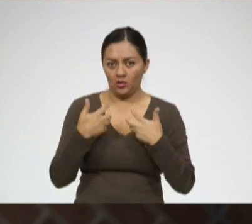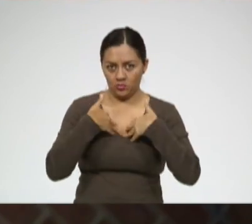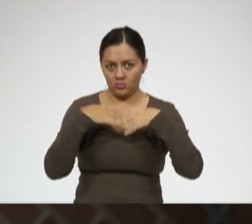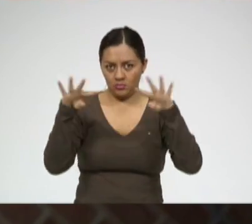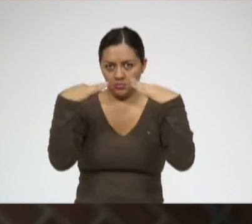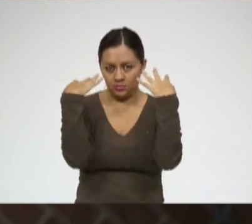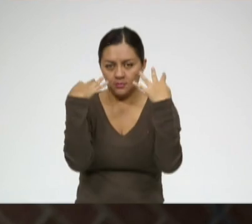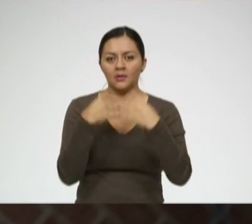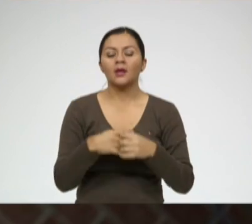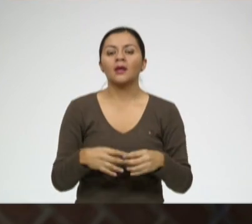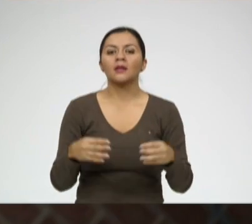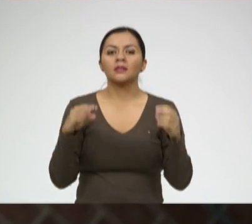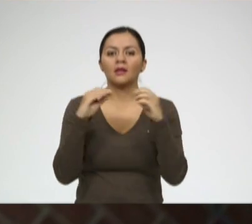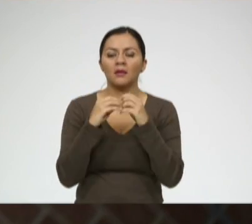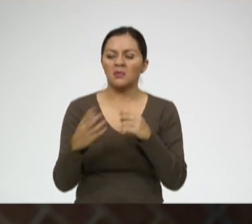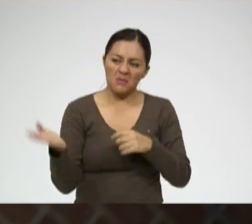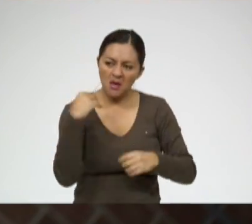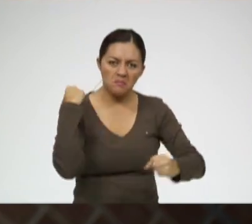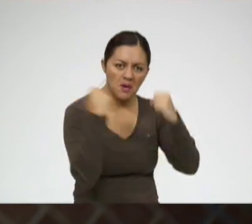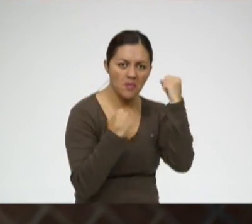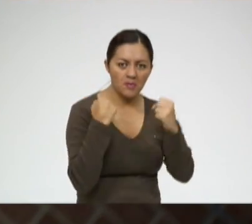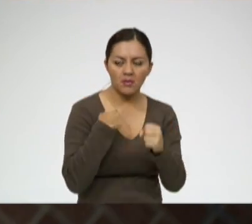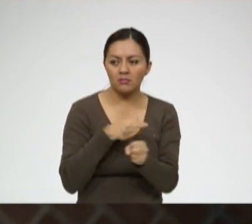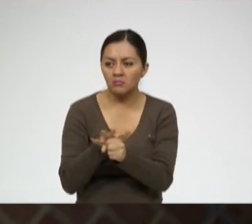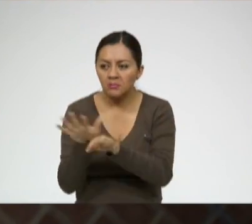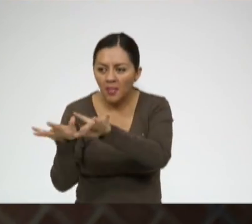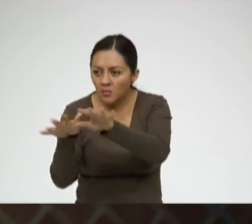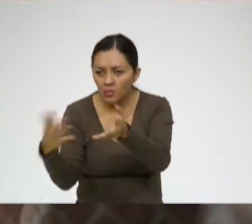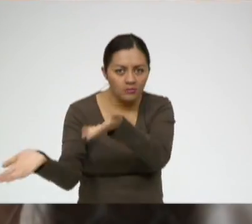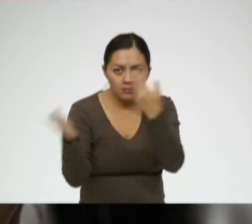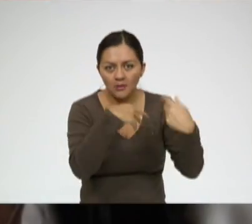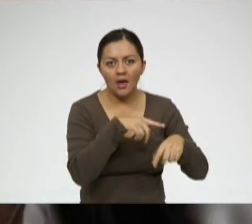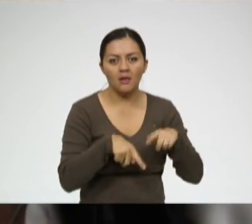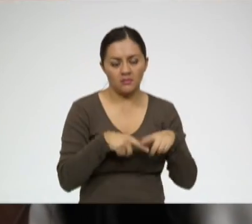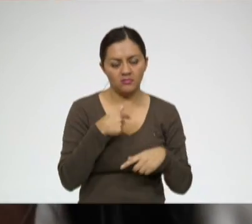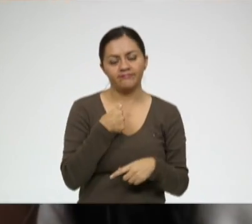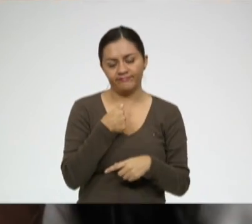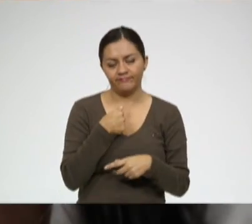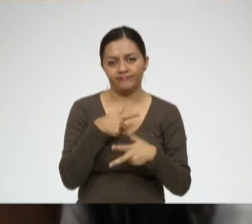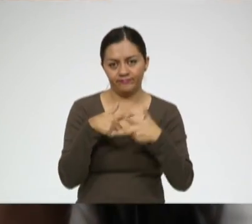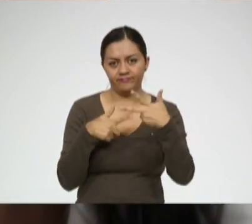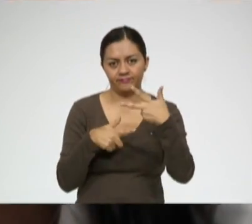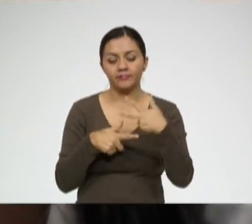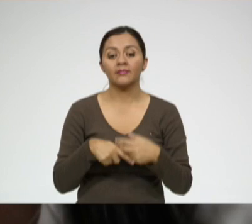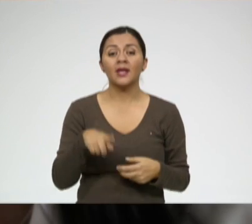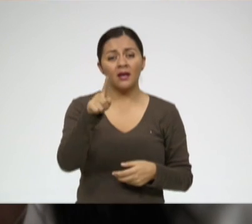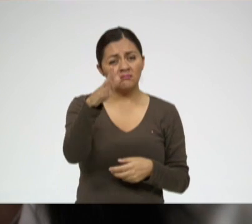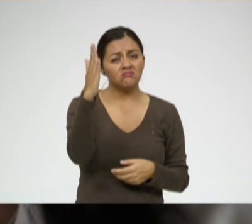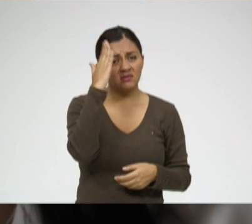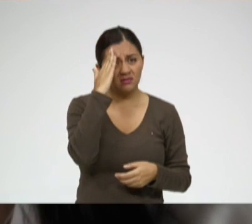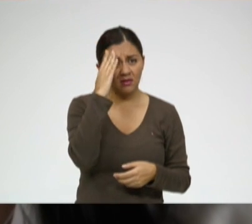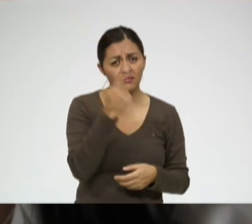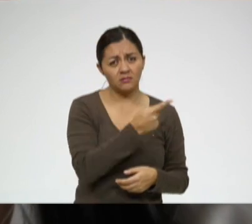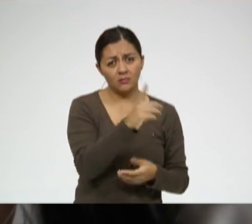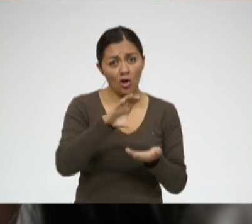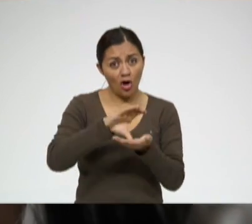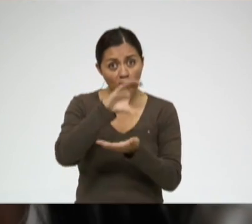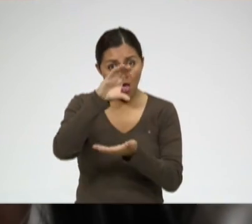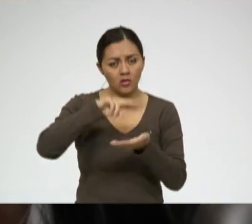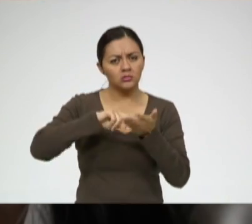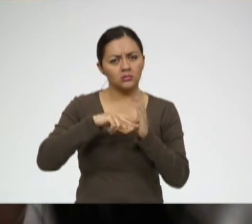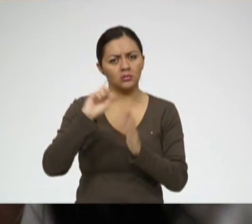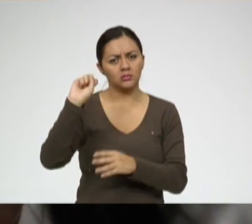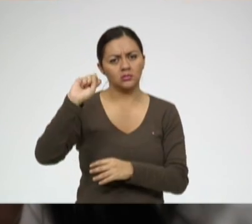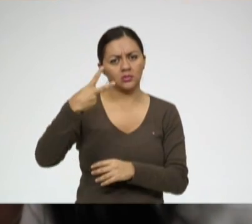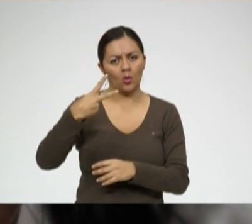Tratando de conquistarlo a sí mismo con violencia, manipulando y todo lo demás, ¿no? Todos sabemos que el colegio es nuestro segundo